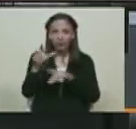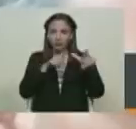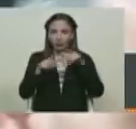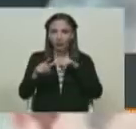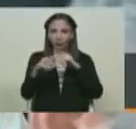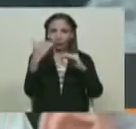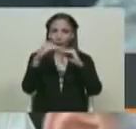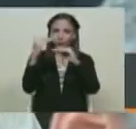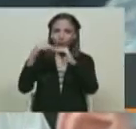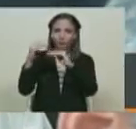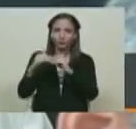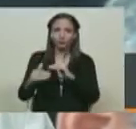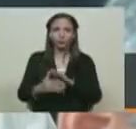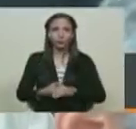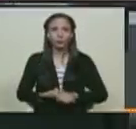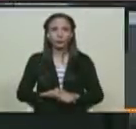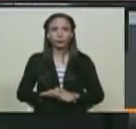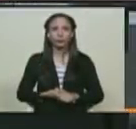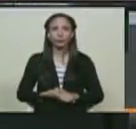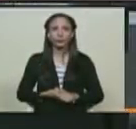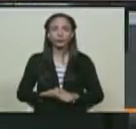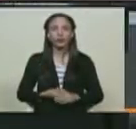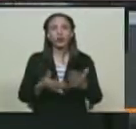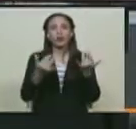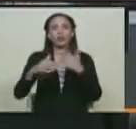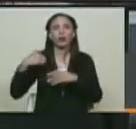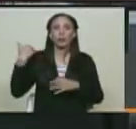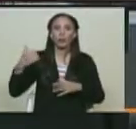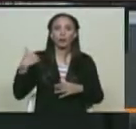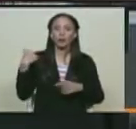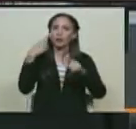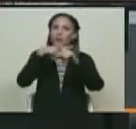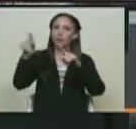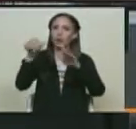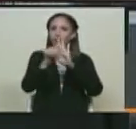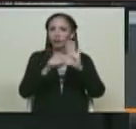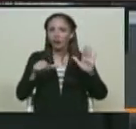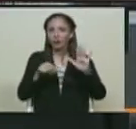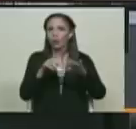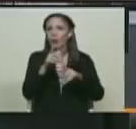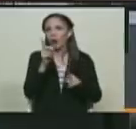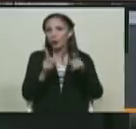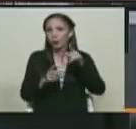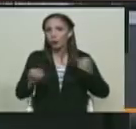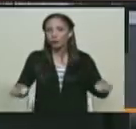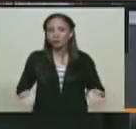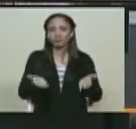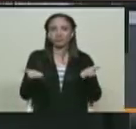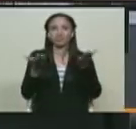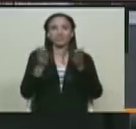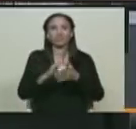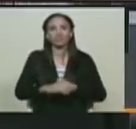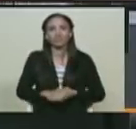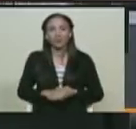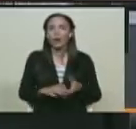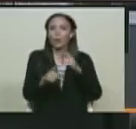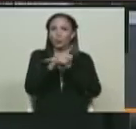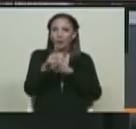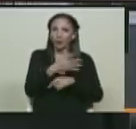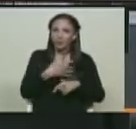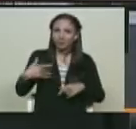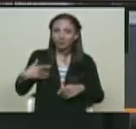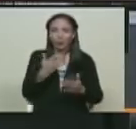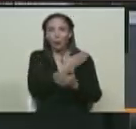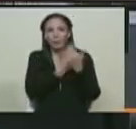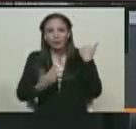embajadores y embajadoras, aprovechen con este artículo y otros que están surgiendo para que ustedes se lo hagan llegar a